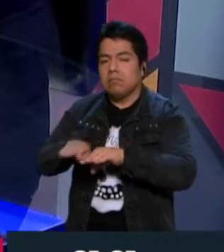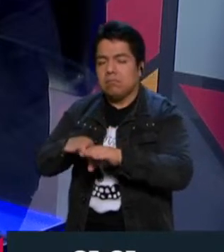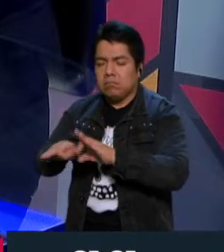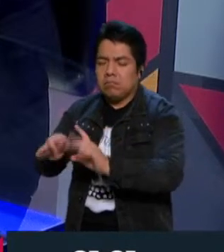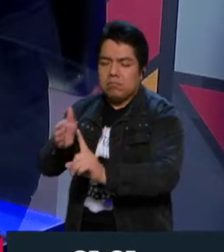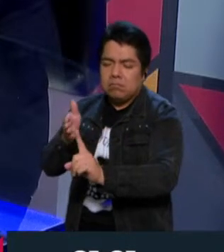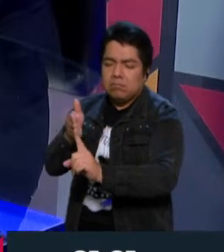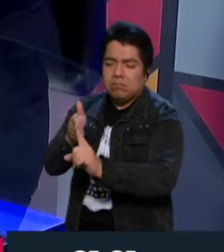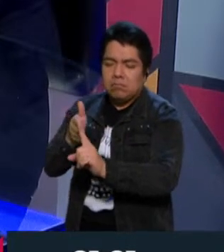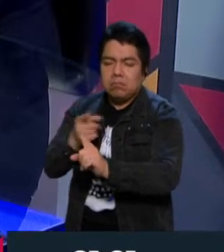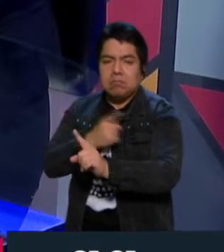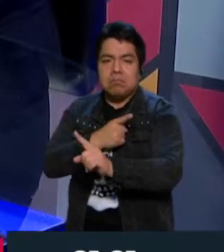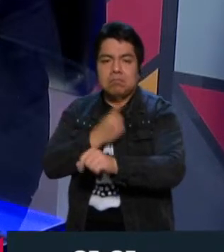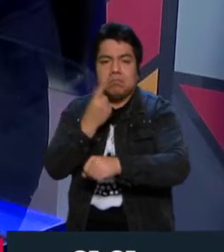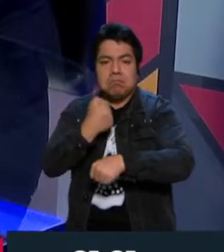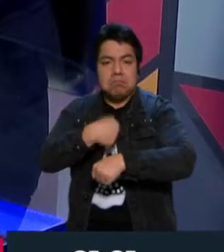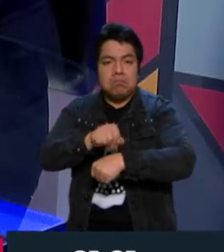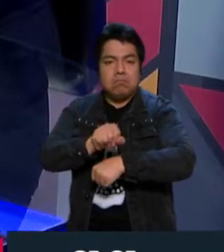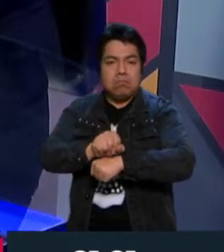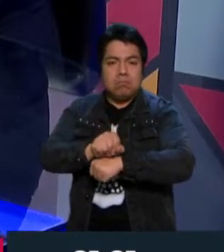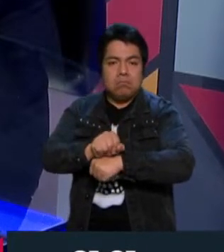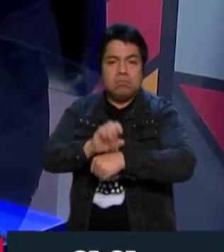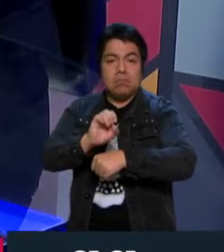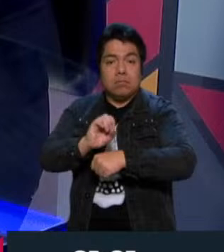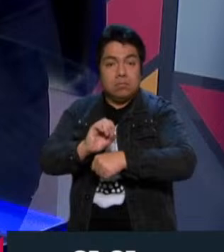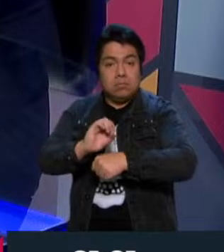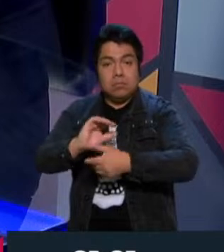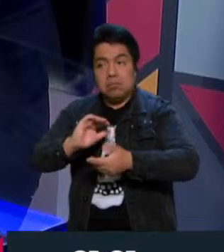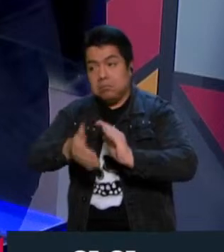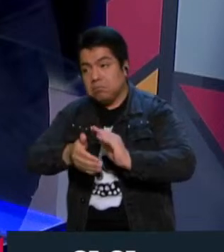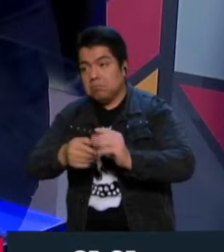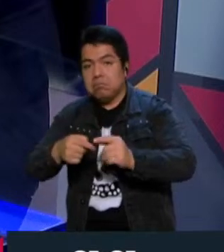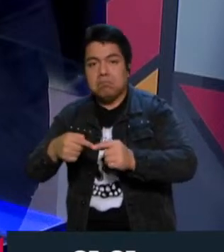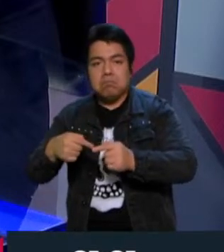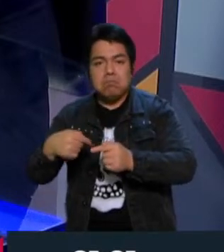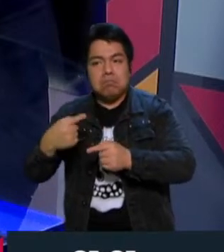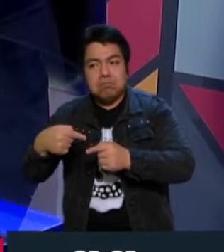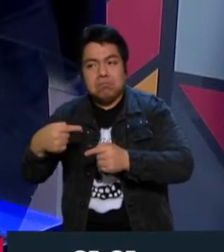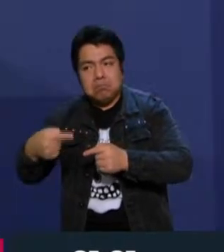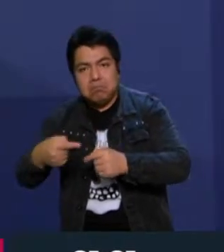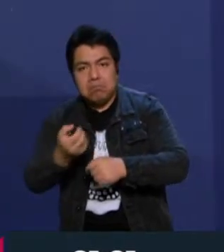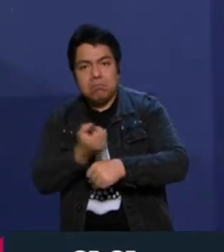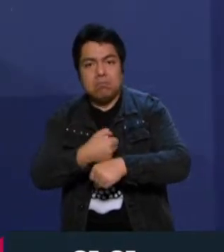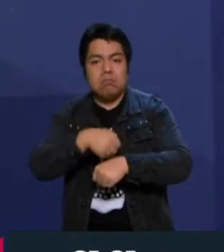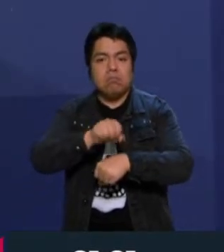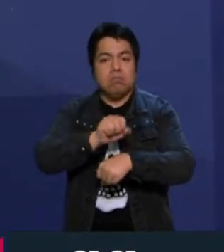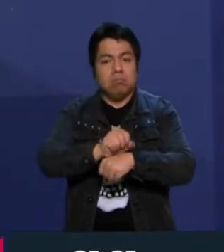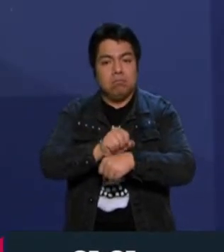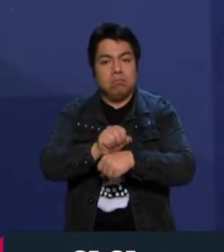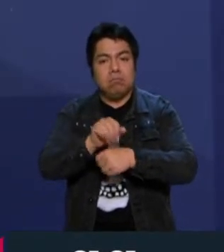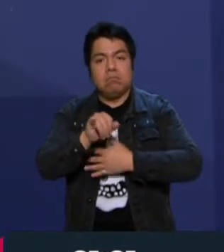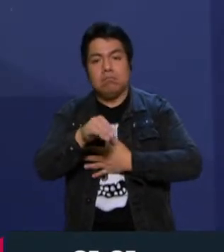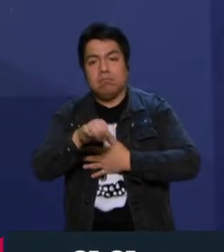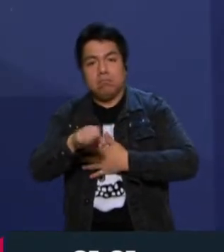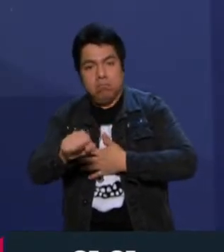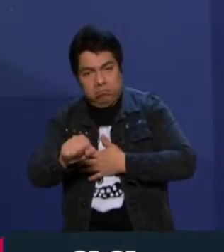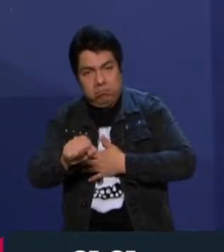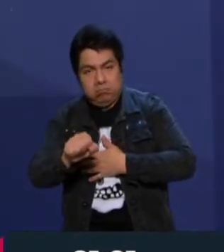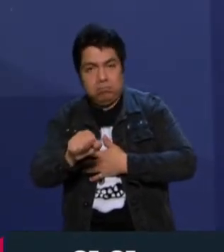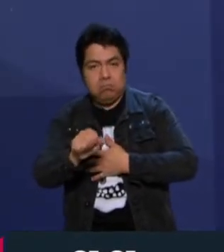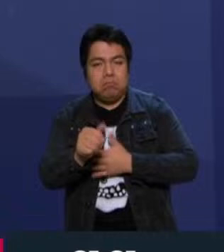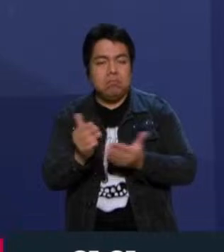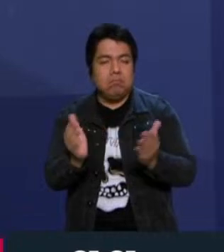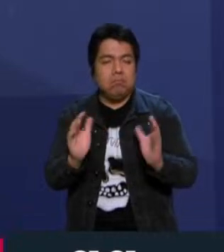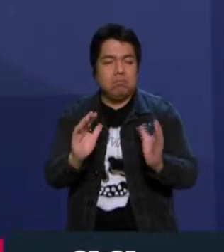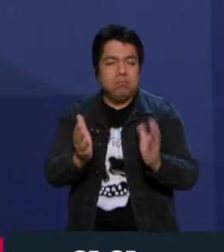específicos, ¿no? Que duran una semana, pero pues a lo mejor esa semana tendría que estar cubierta por el IMSS, un esquema similar